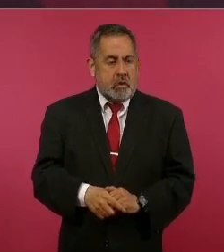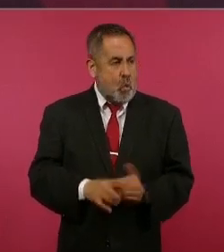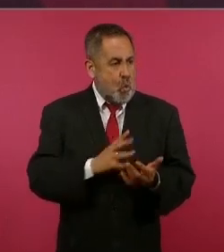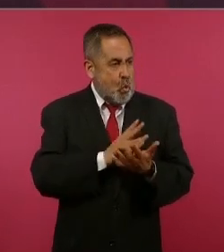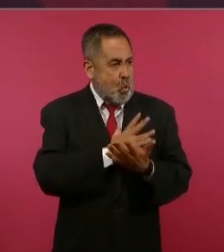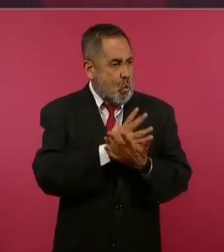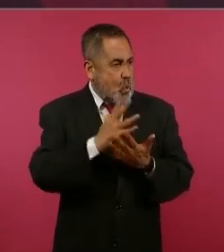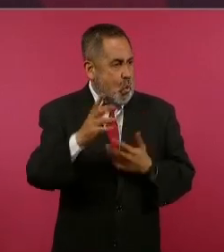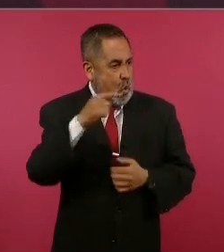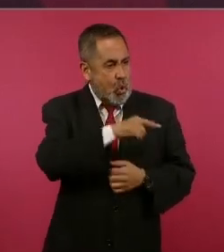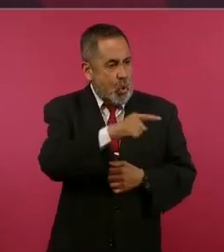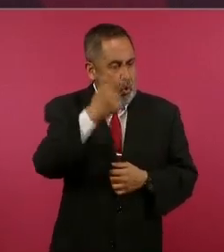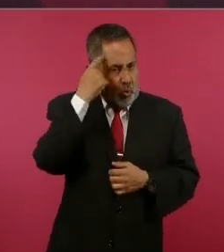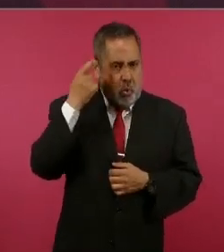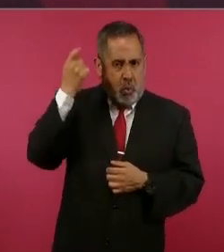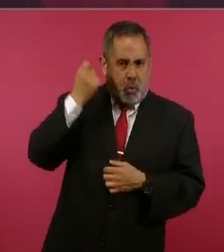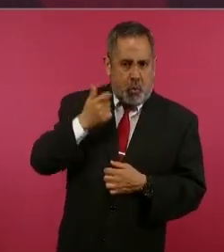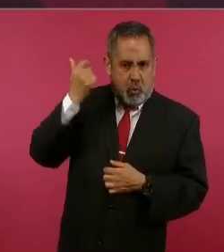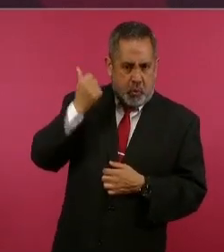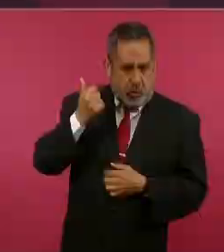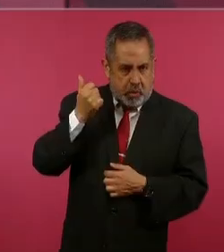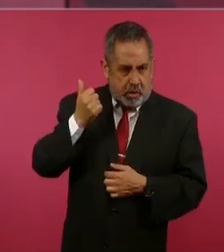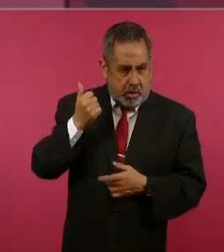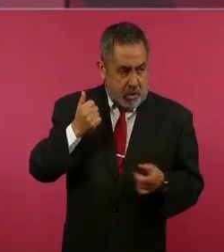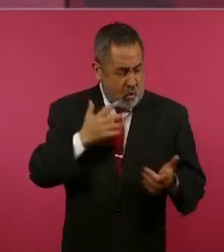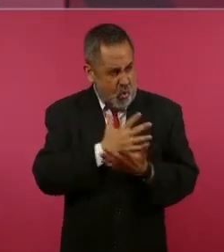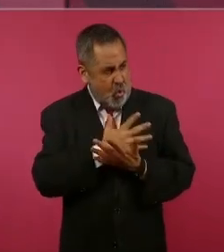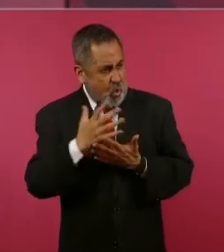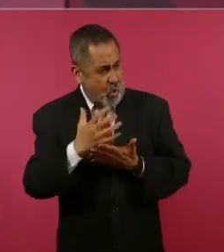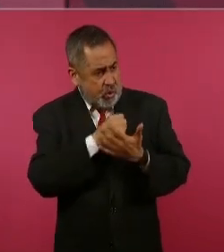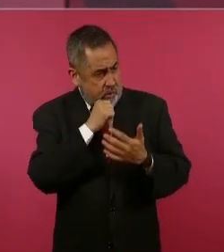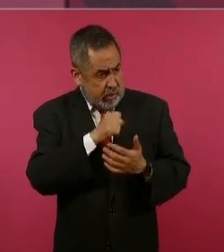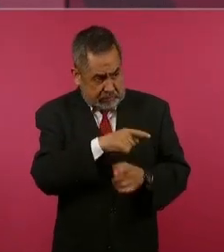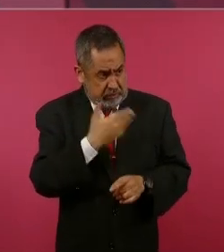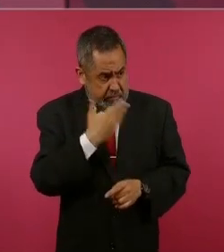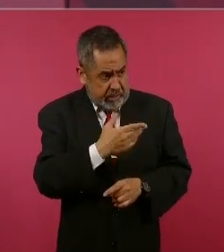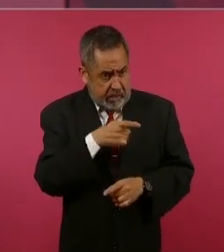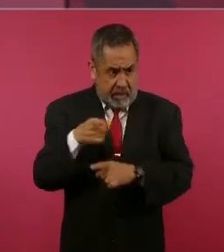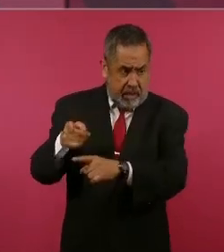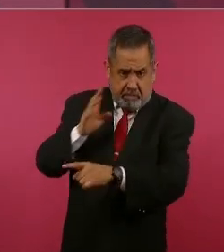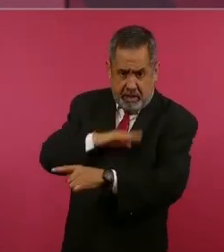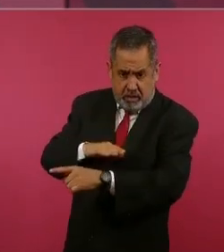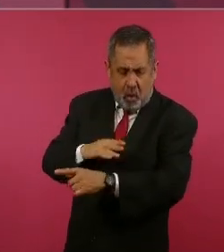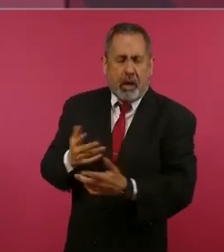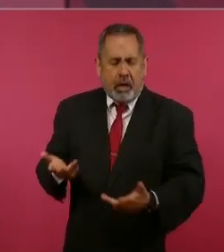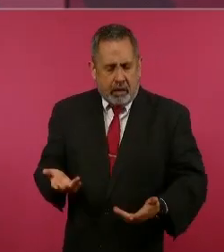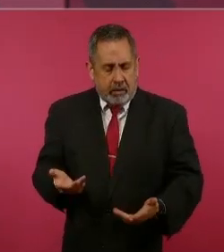Excesivas. Esas sí están bien, ¿verdad?